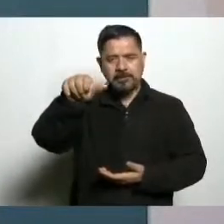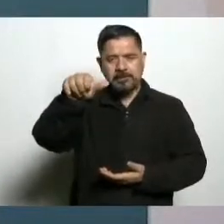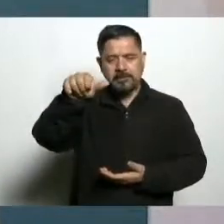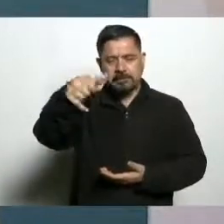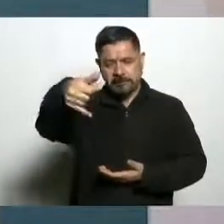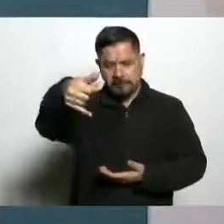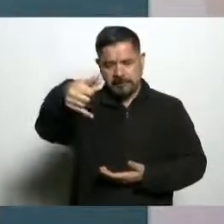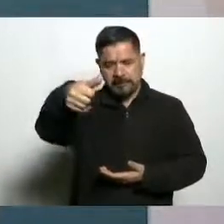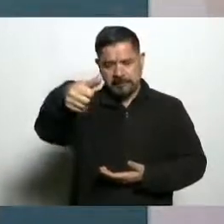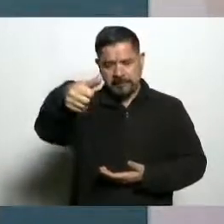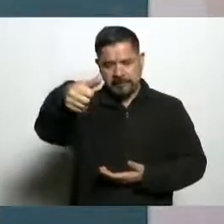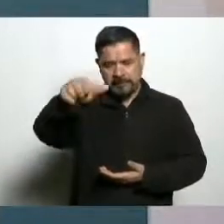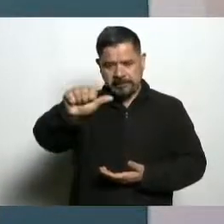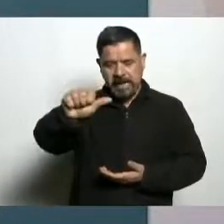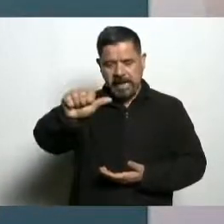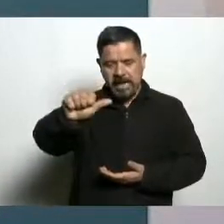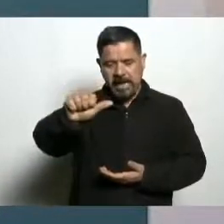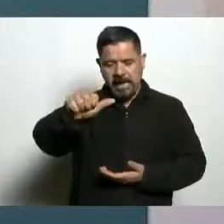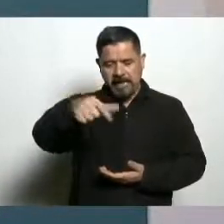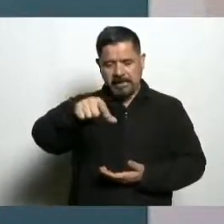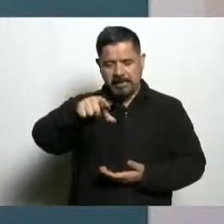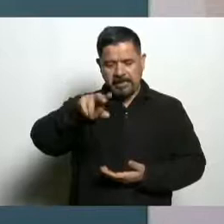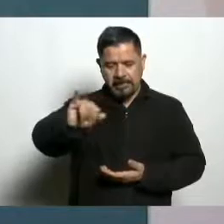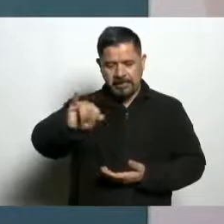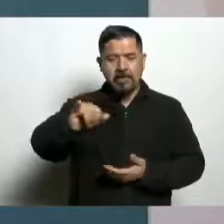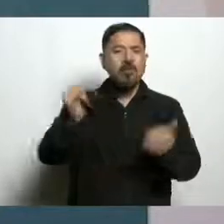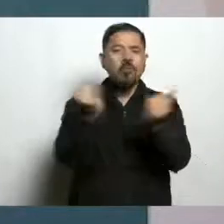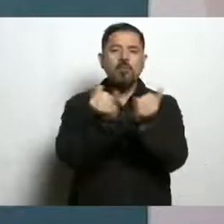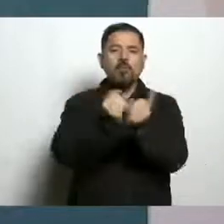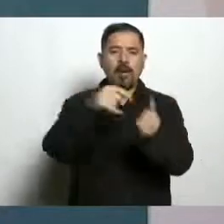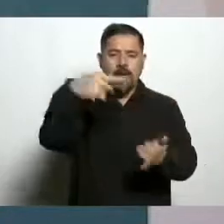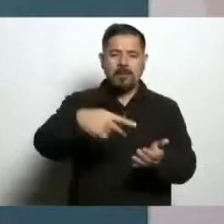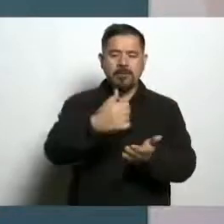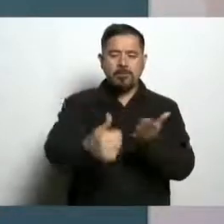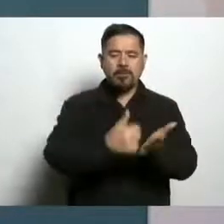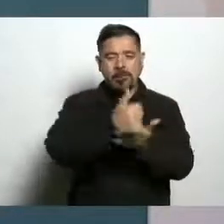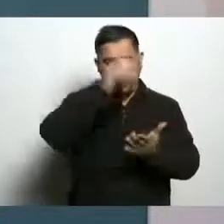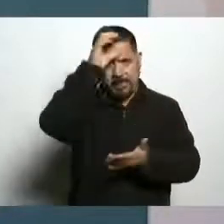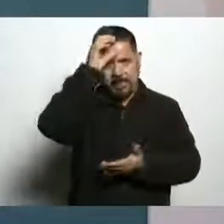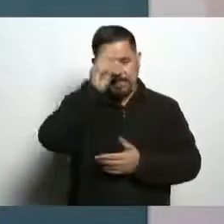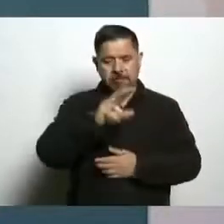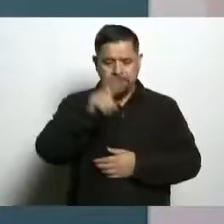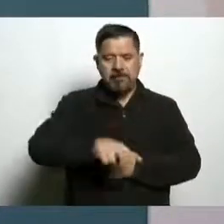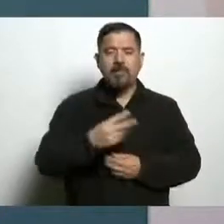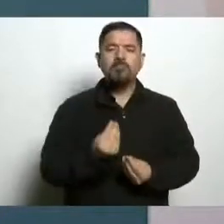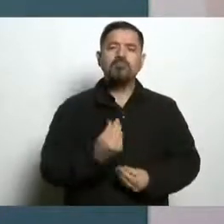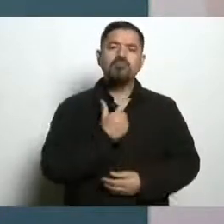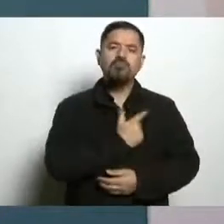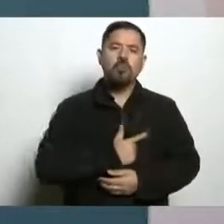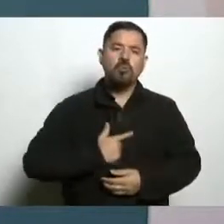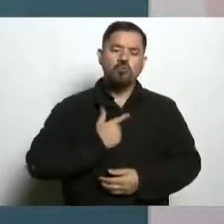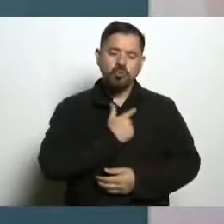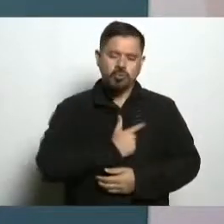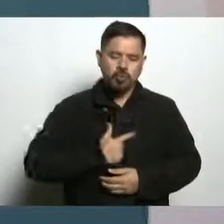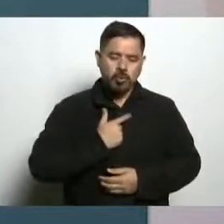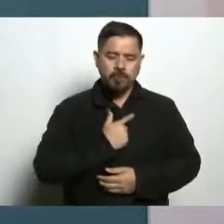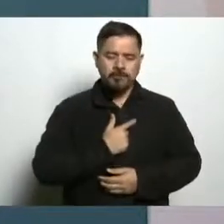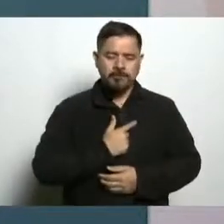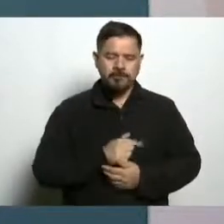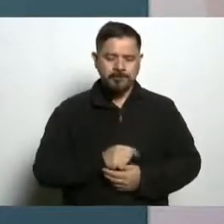Y lo mismo aquí en Cananea. Me da muchísimo gusto el que podamos